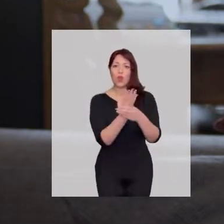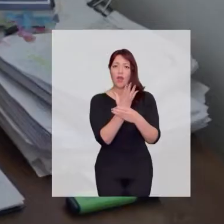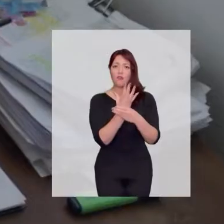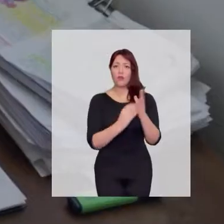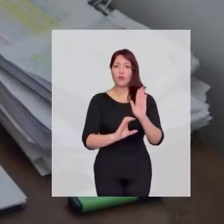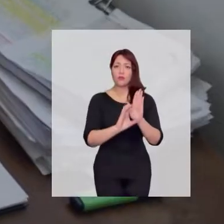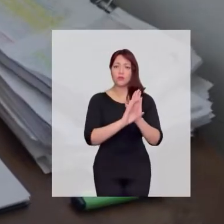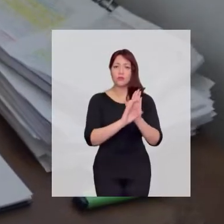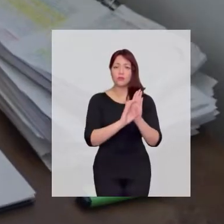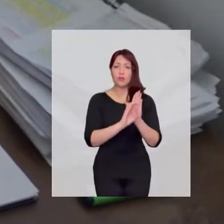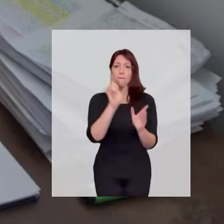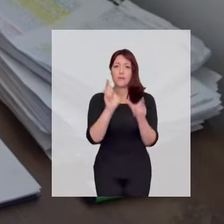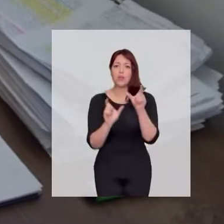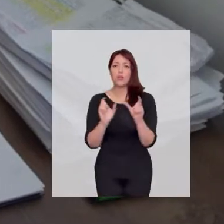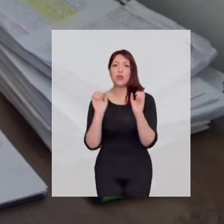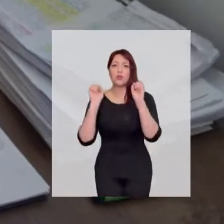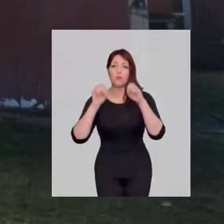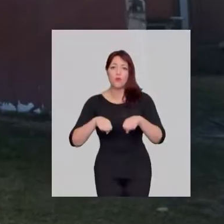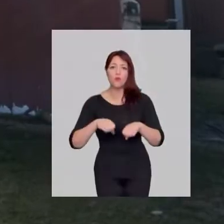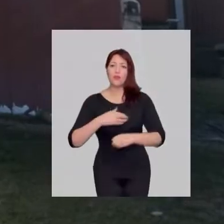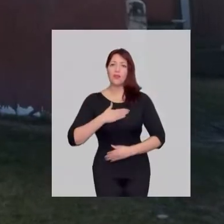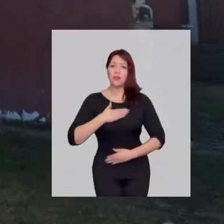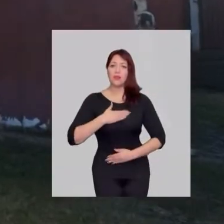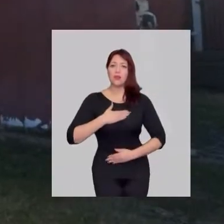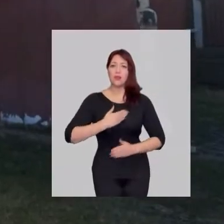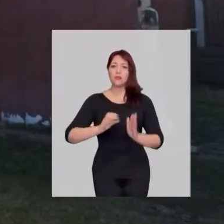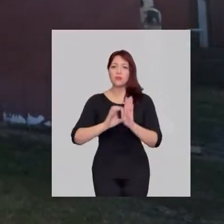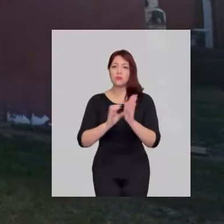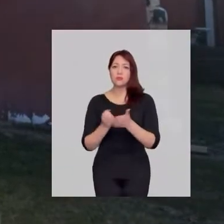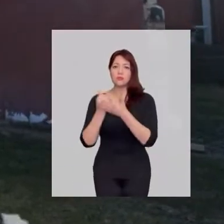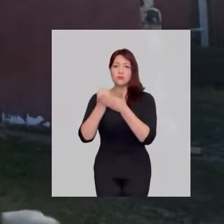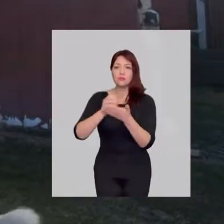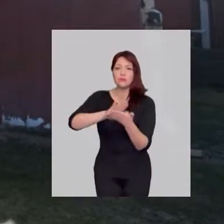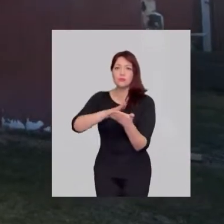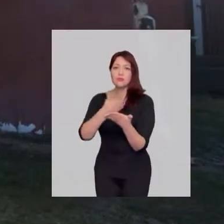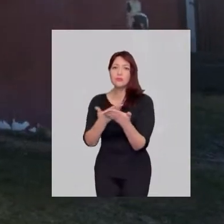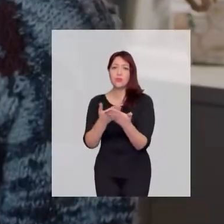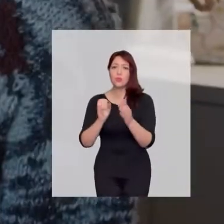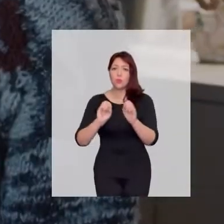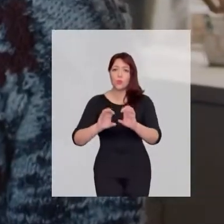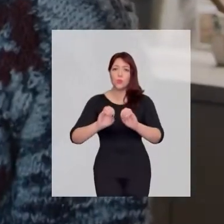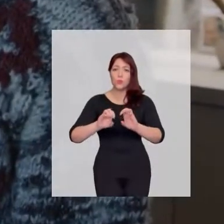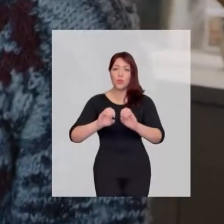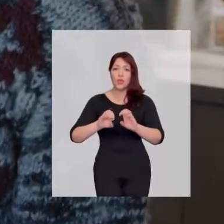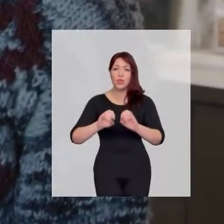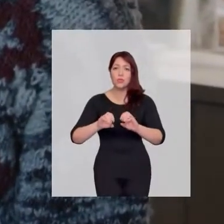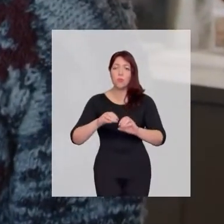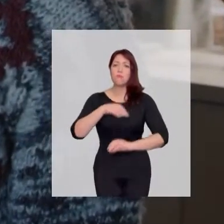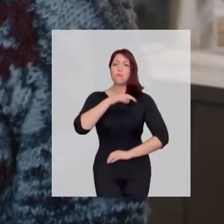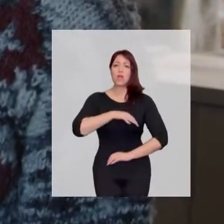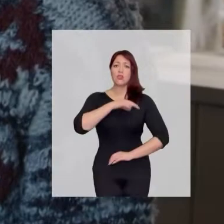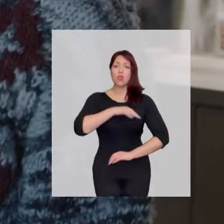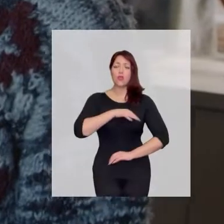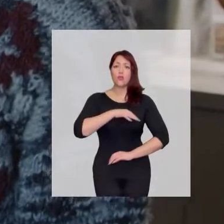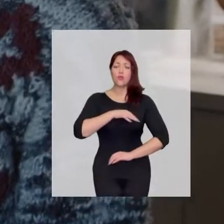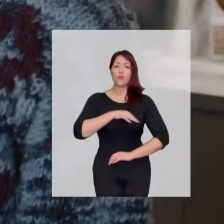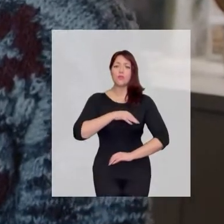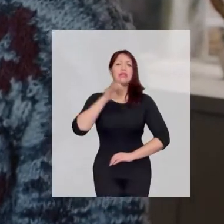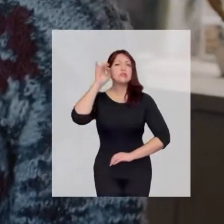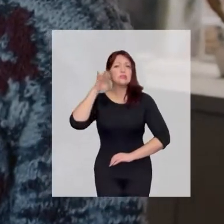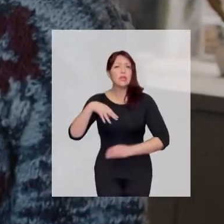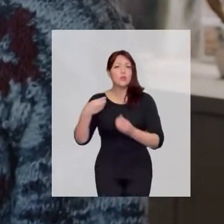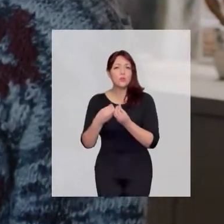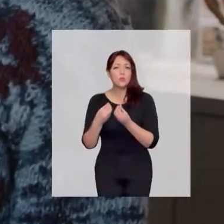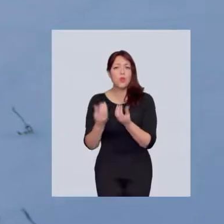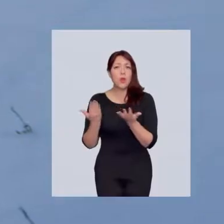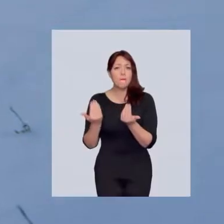favor de un nuevo proceso constitucional. Cuando la gente aprobó, era porque querían una constitución que los ayudara con la salud, con la educación, con